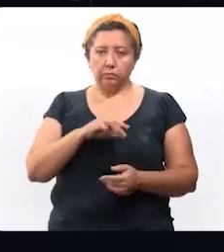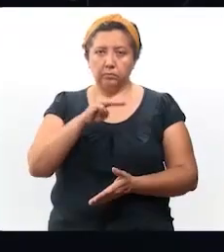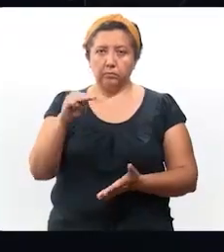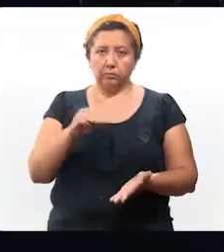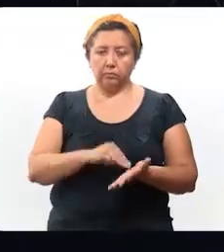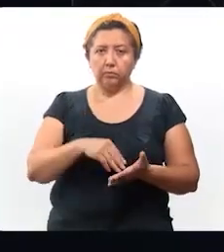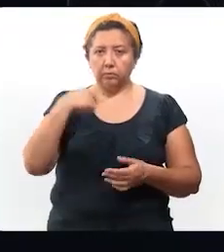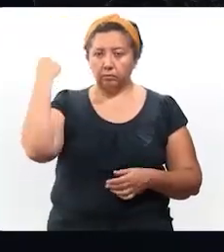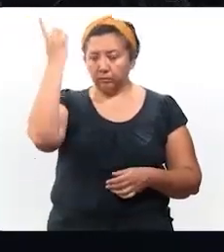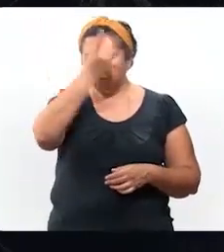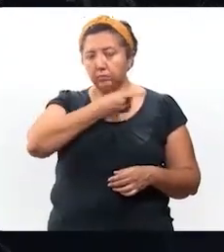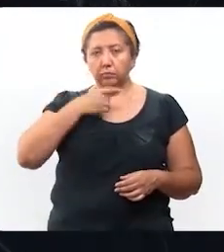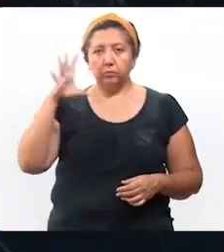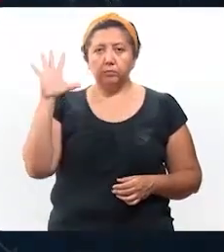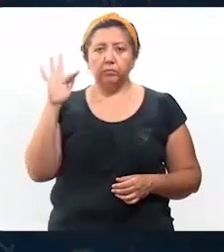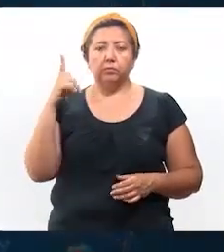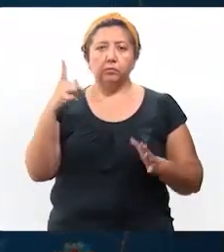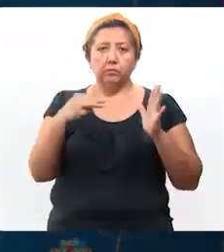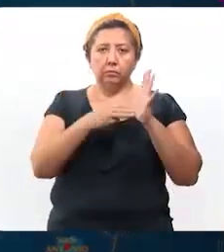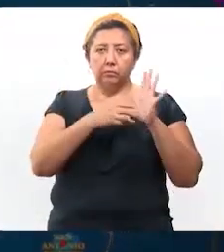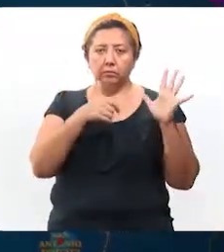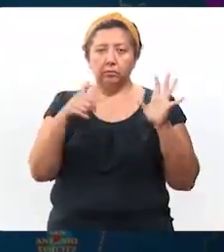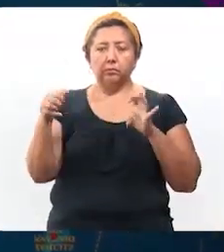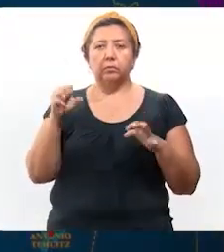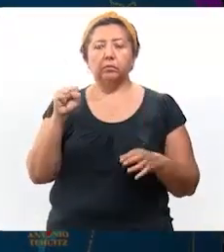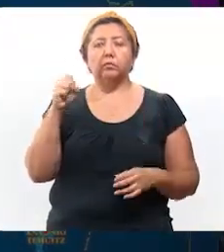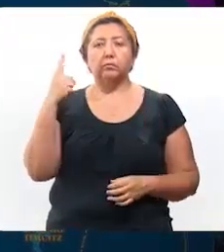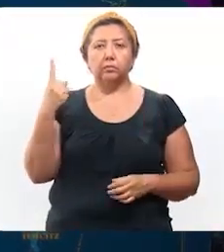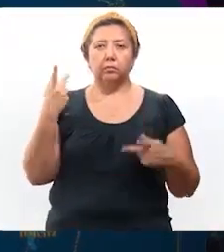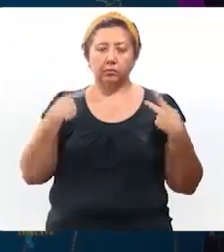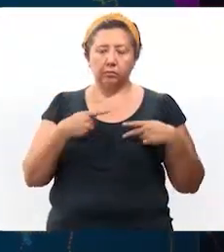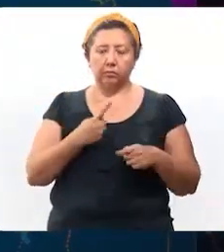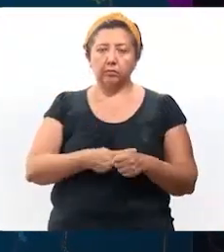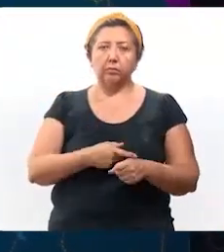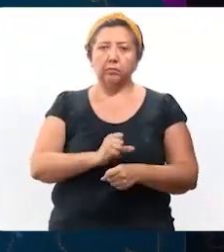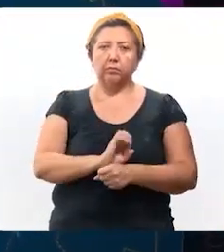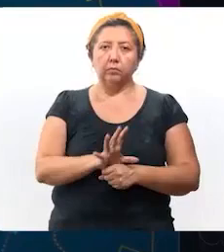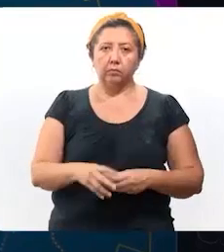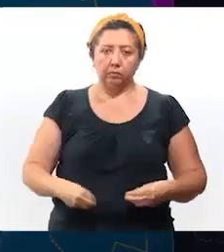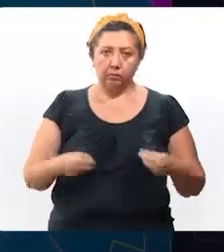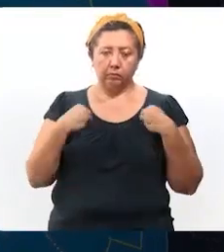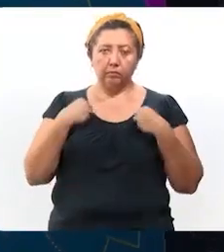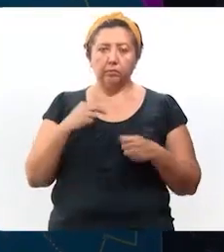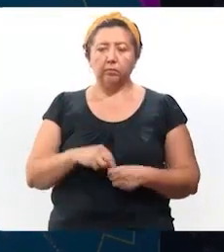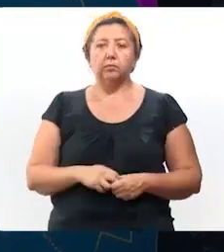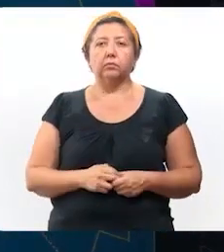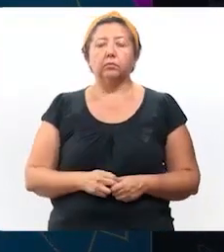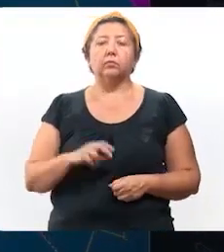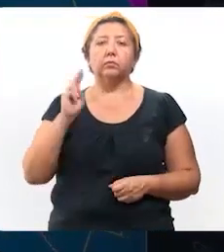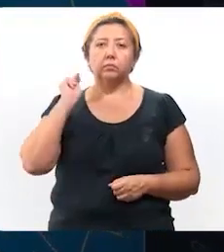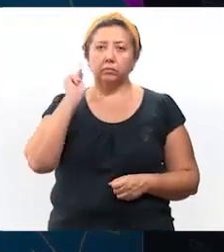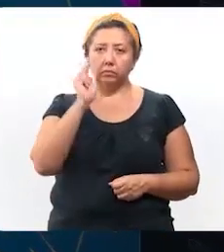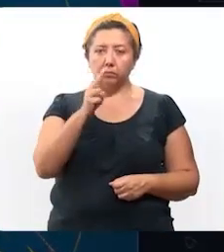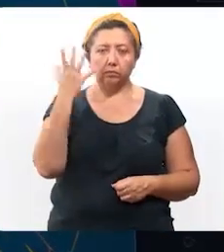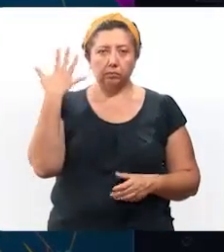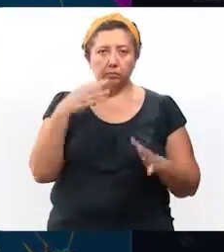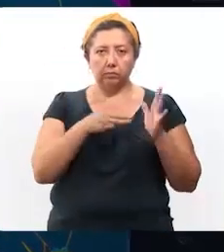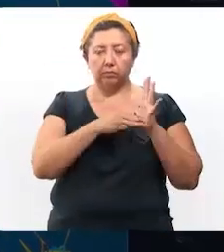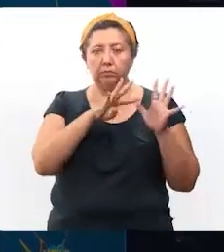Específicamente en Mérida, se han diagnosticado 41.661 personas contagiadas de coronavirus que viven en la zona